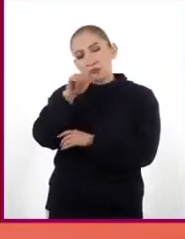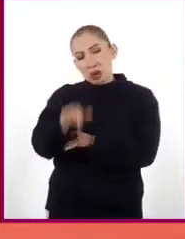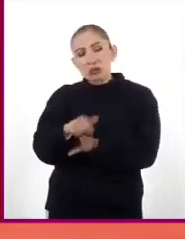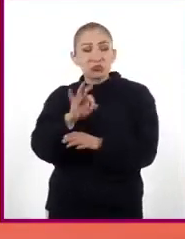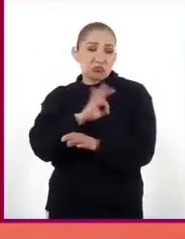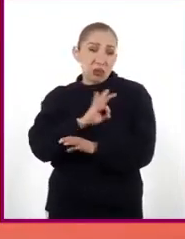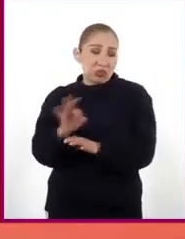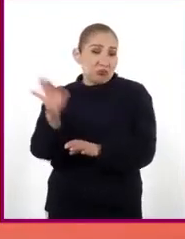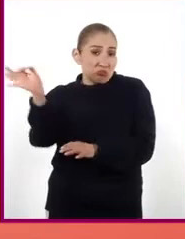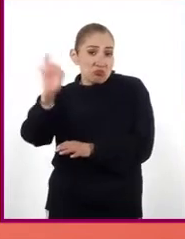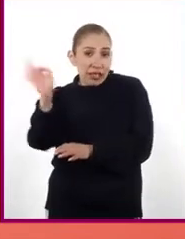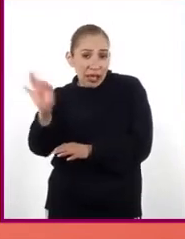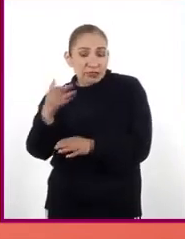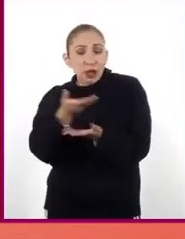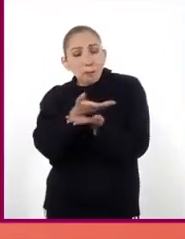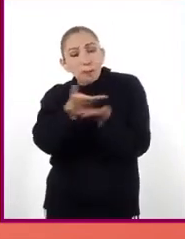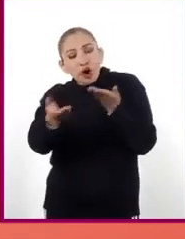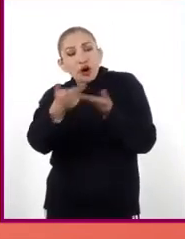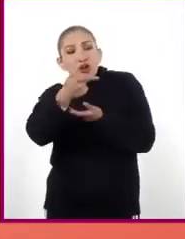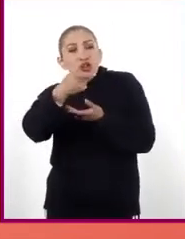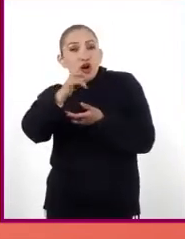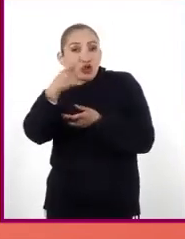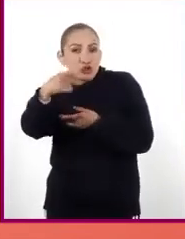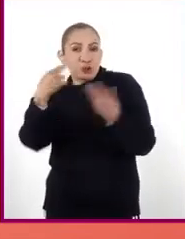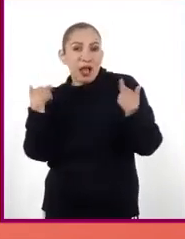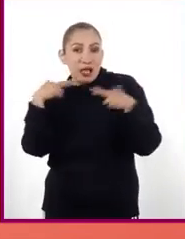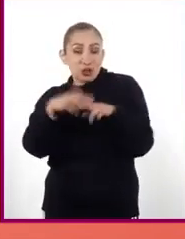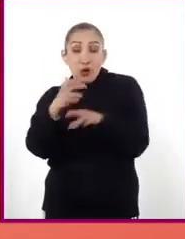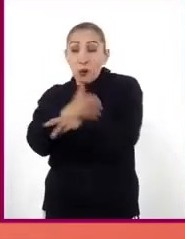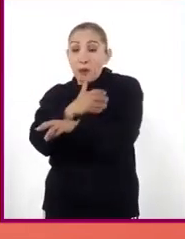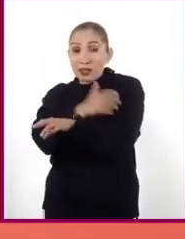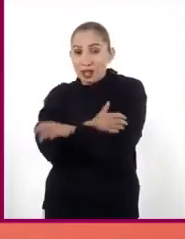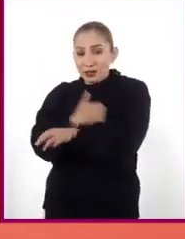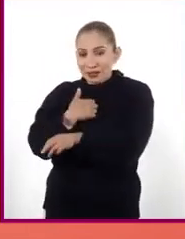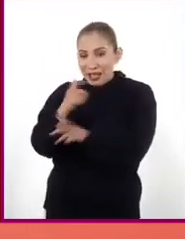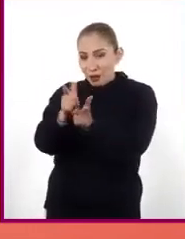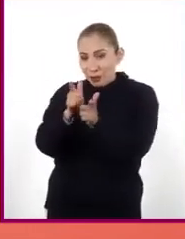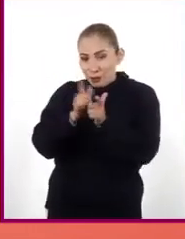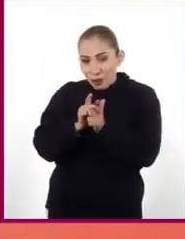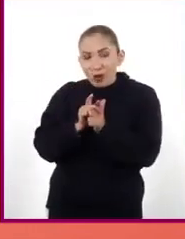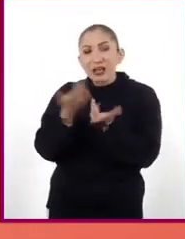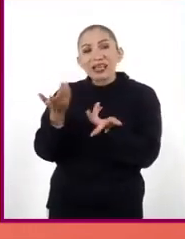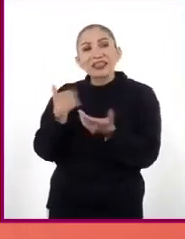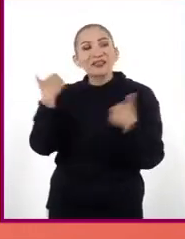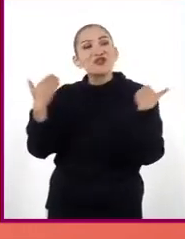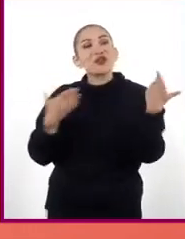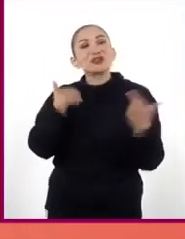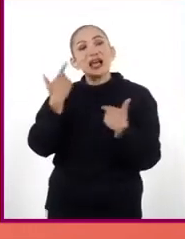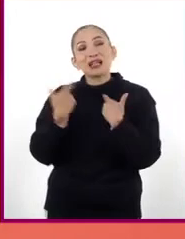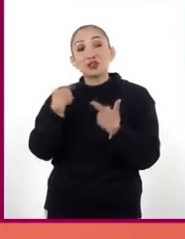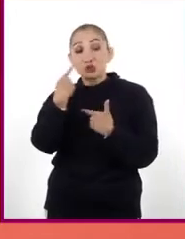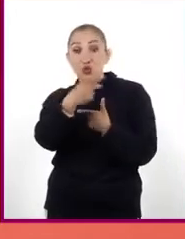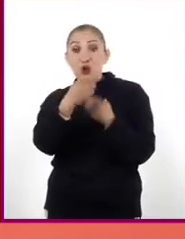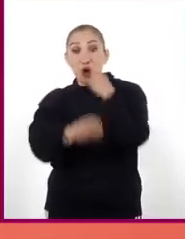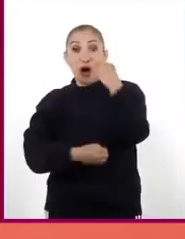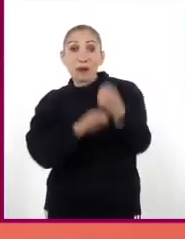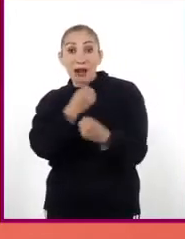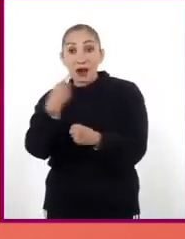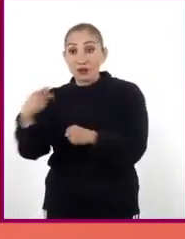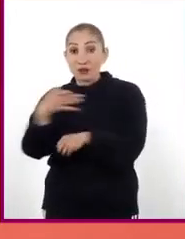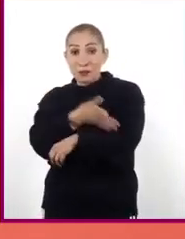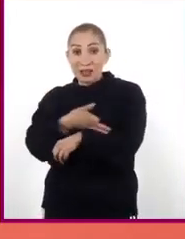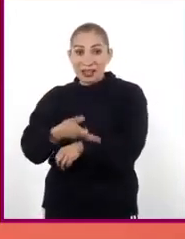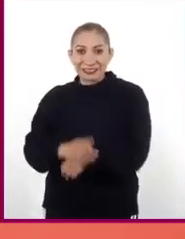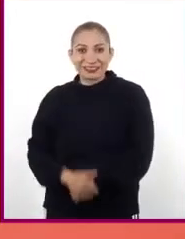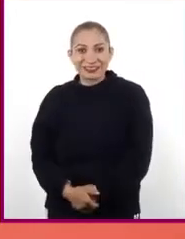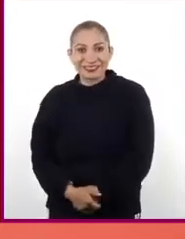sus posibilidades, compartan el guión con su docente, compañeras y compañeros y disfruten la puesta en escena con su